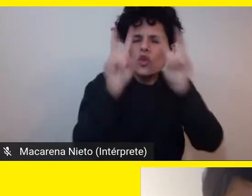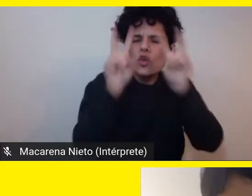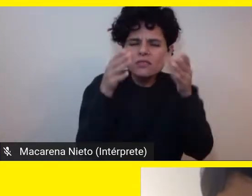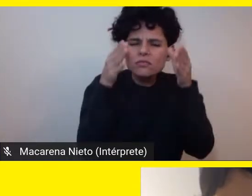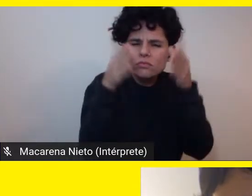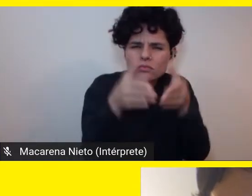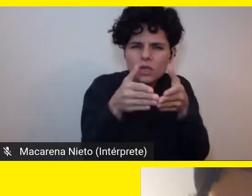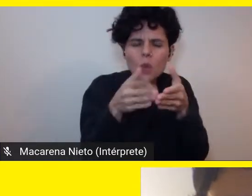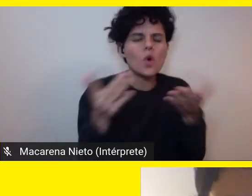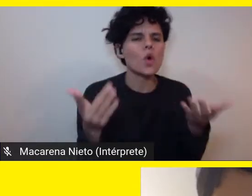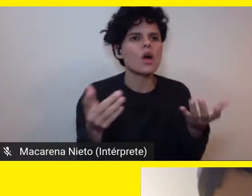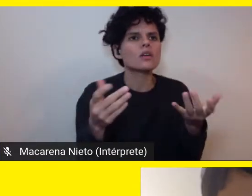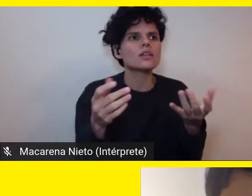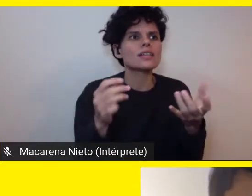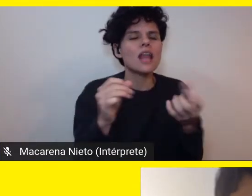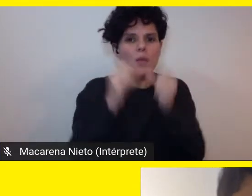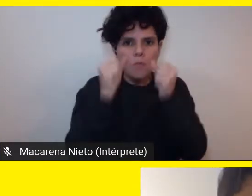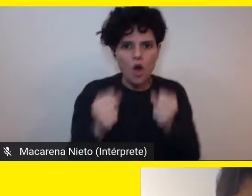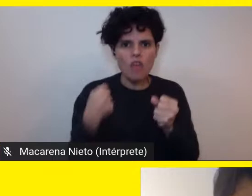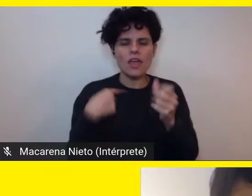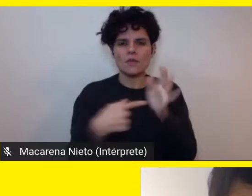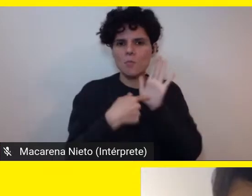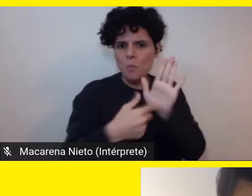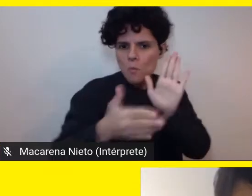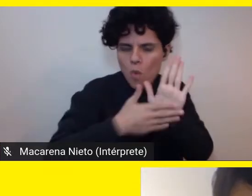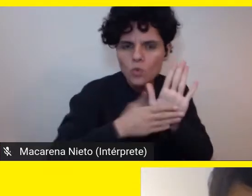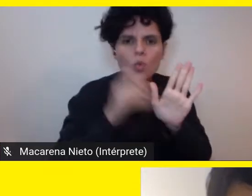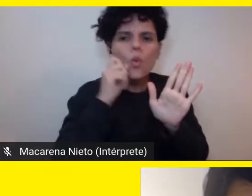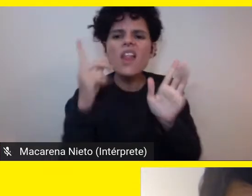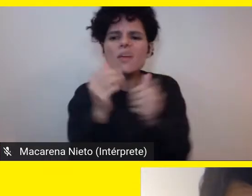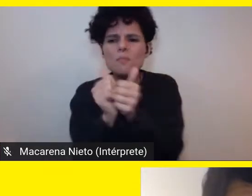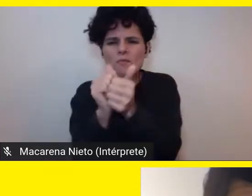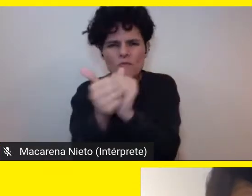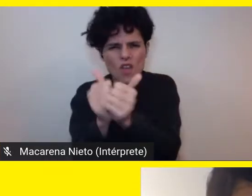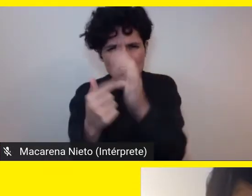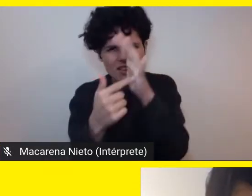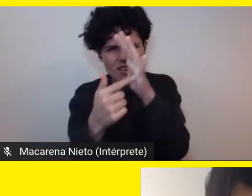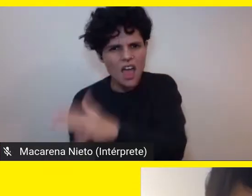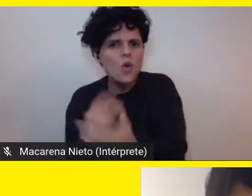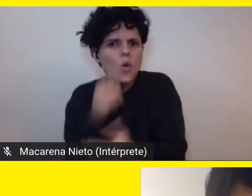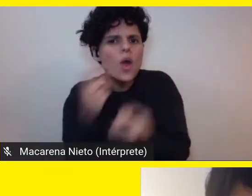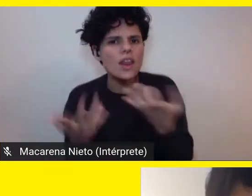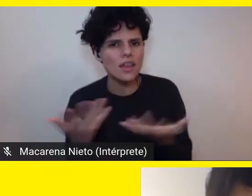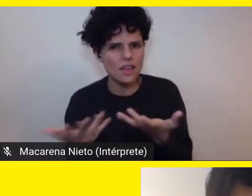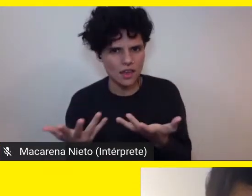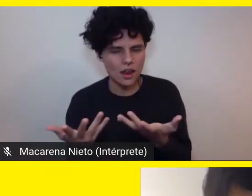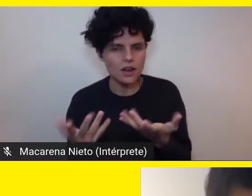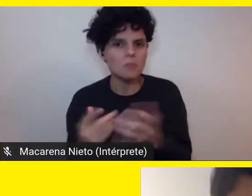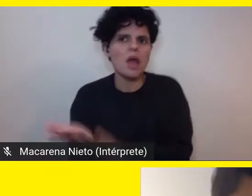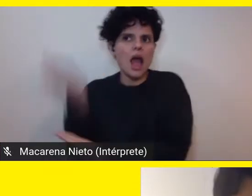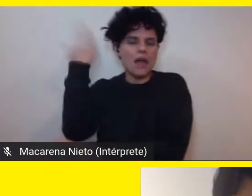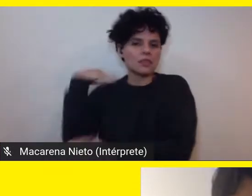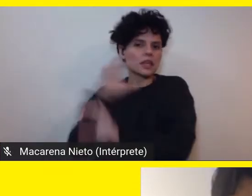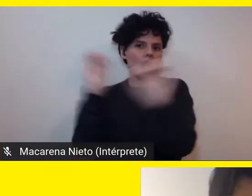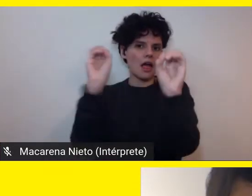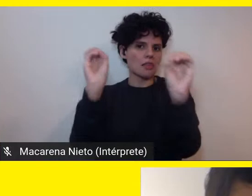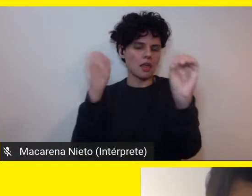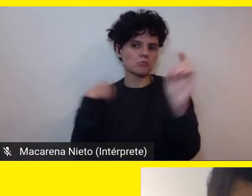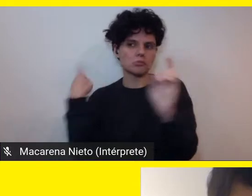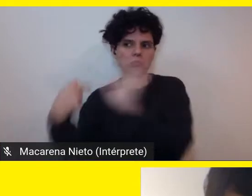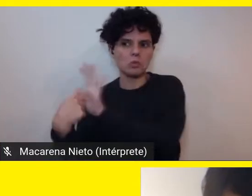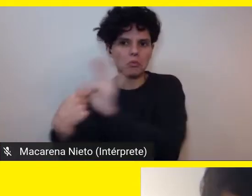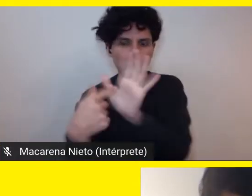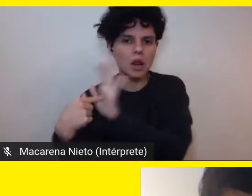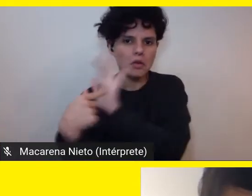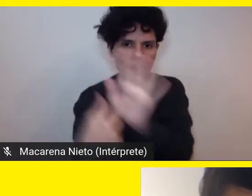temas concretos de visibilización de violencia de género que no se abordó en su oportunidad por parte de del programa mismo y por parte